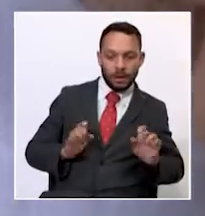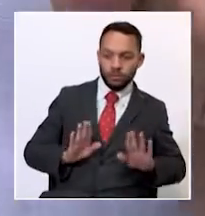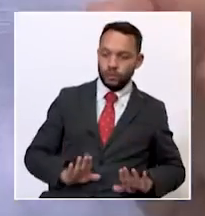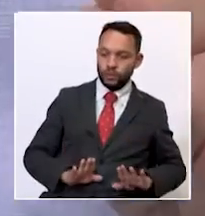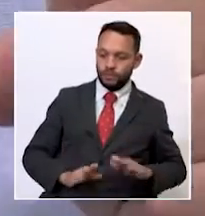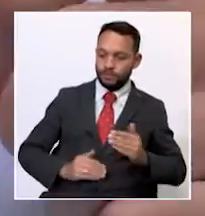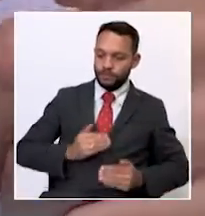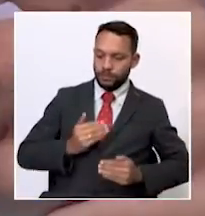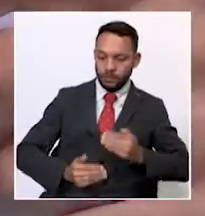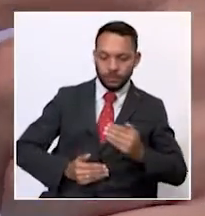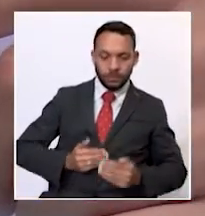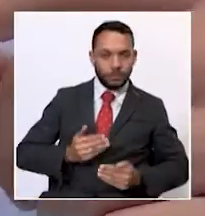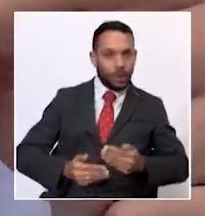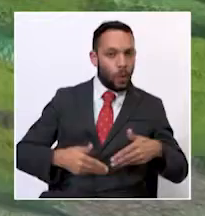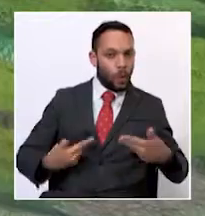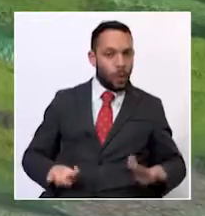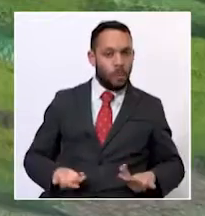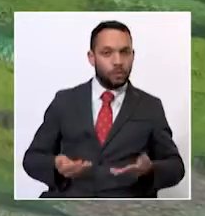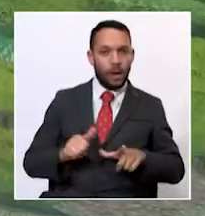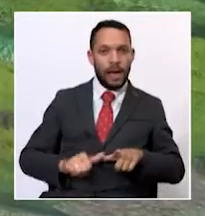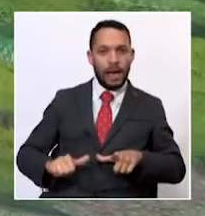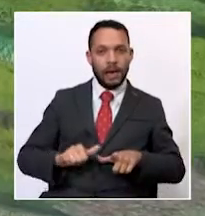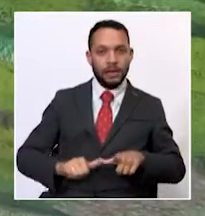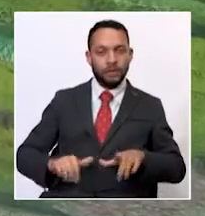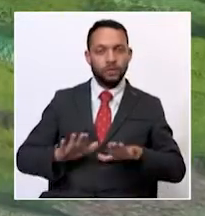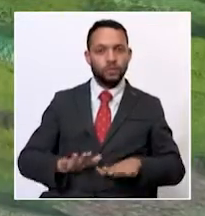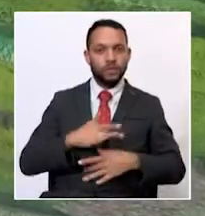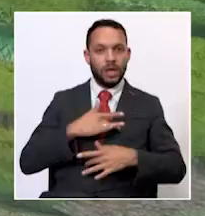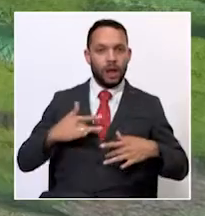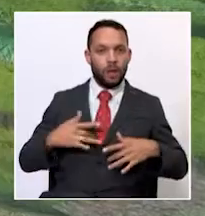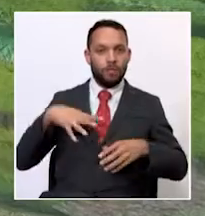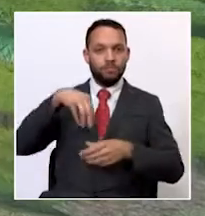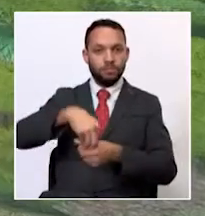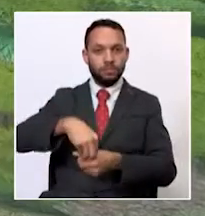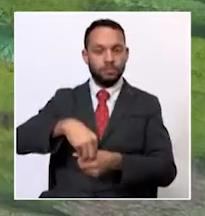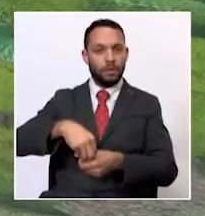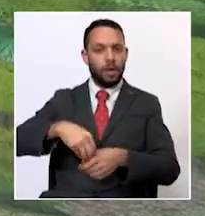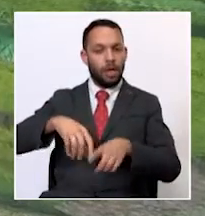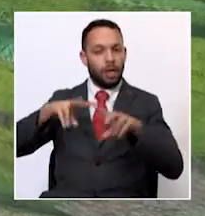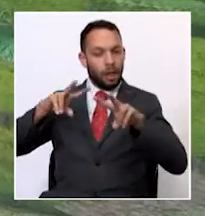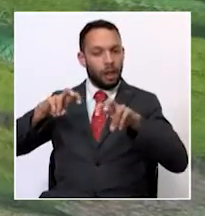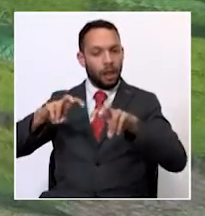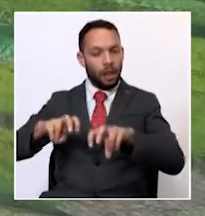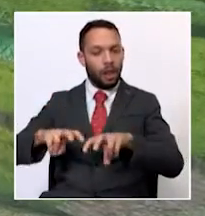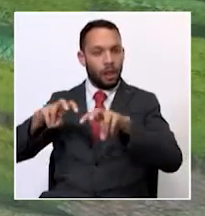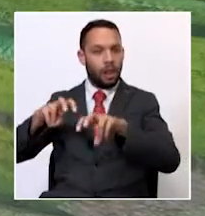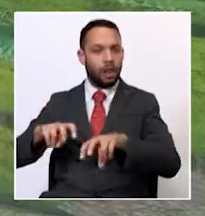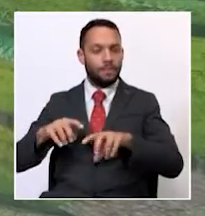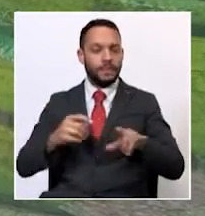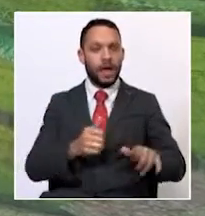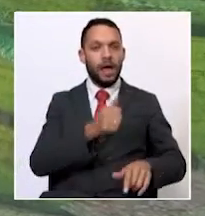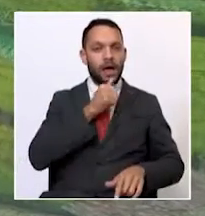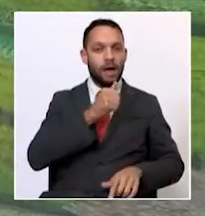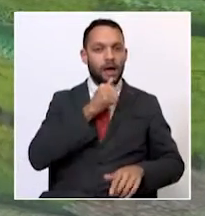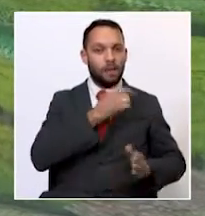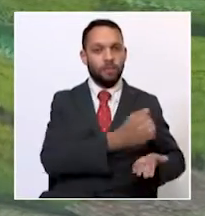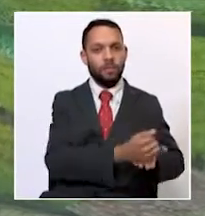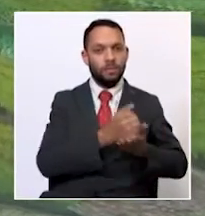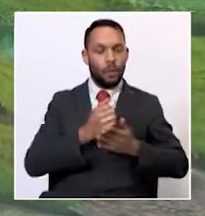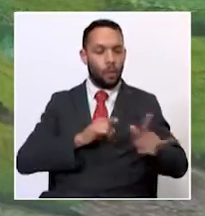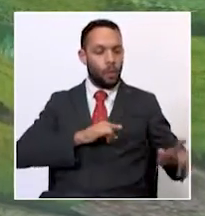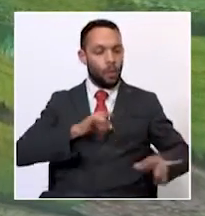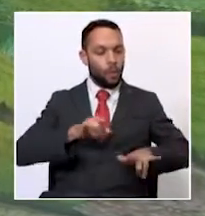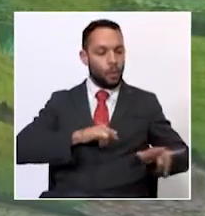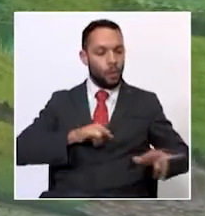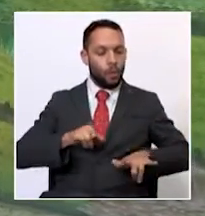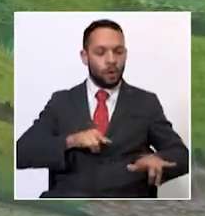proceso educativo en el área de la salud que tiene que ver con la hidroterapia o la hidrología médica. Ustedes ven acá que